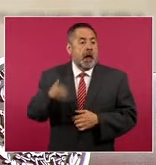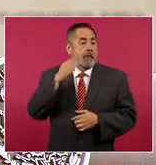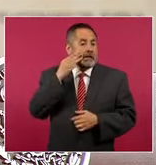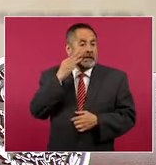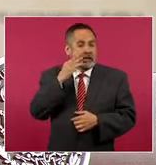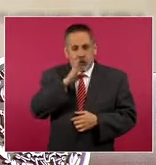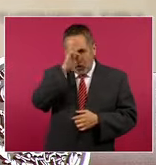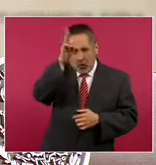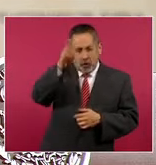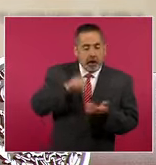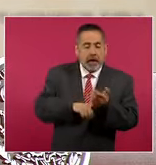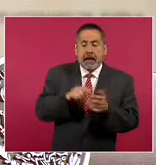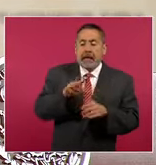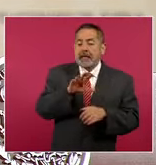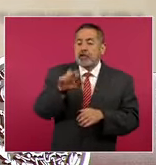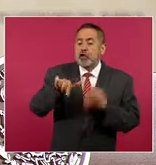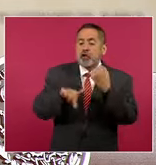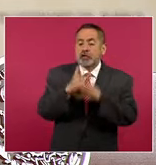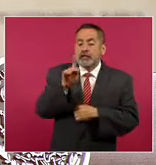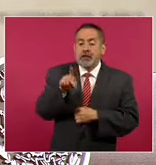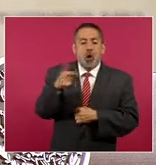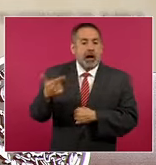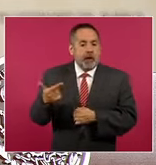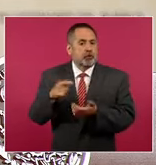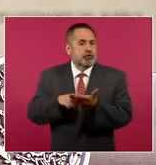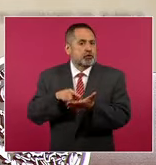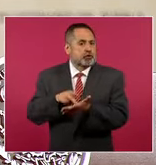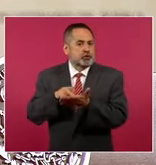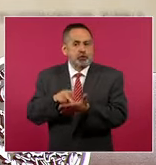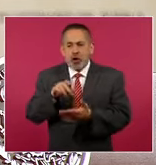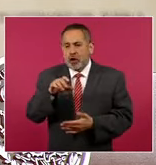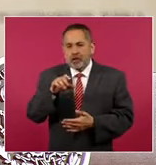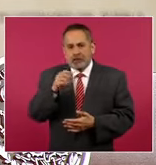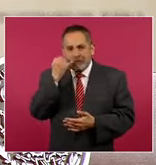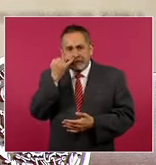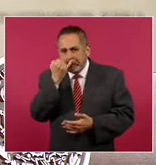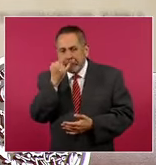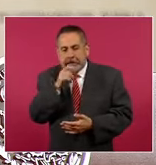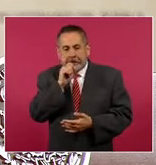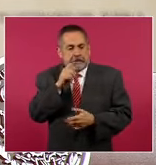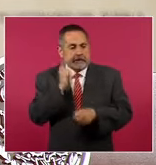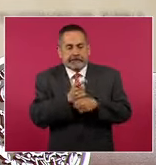512 kilogramos de cocaína y 431 kilogramos de…